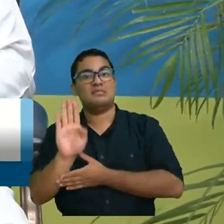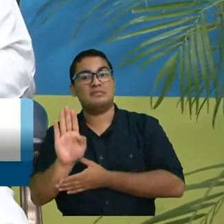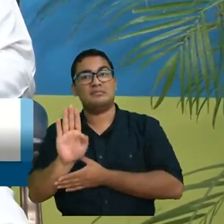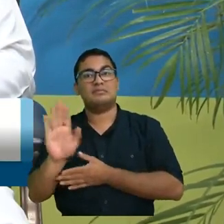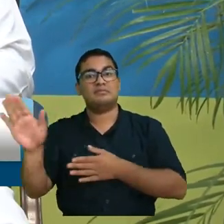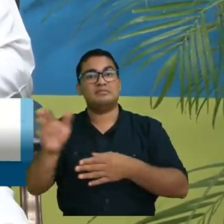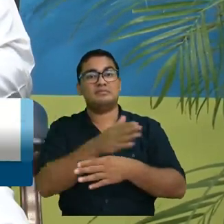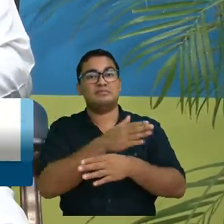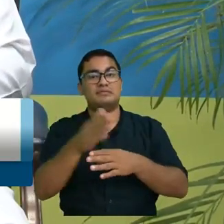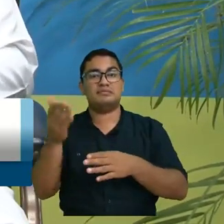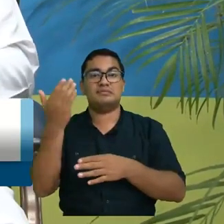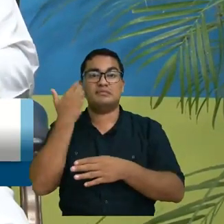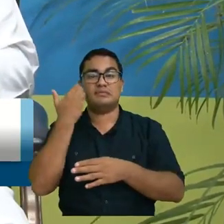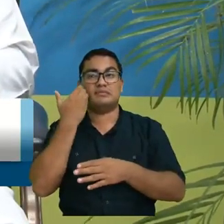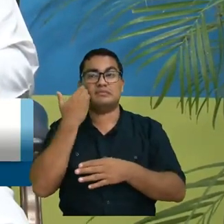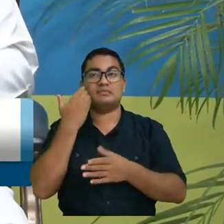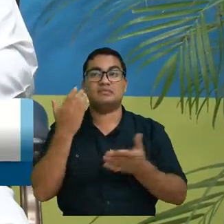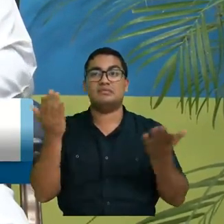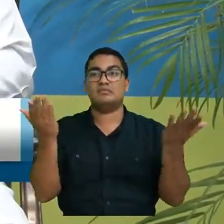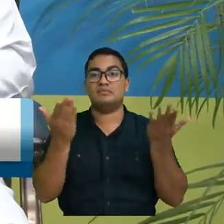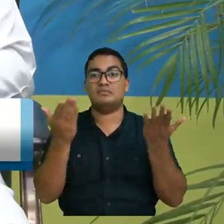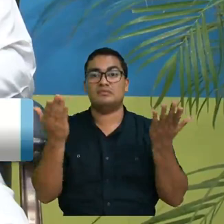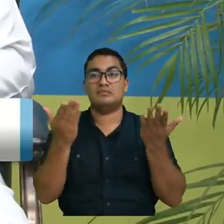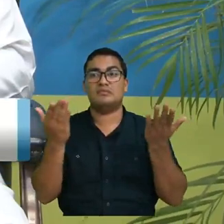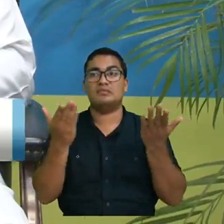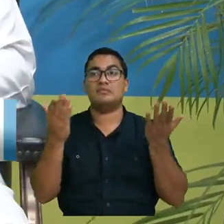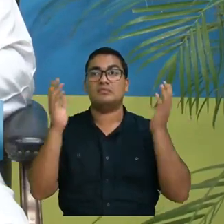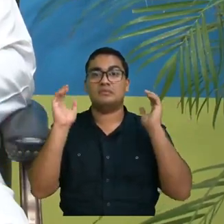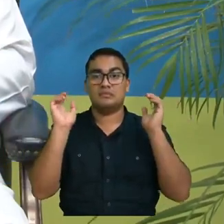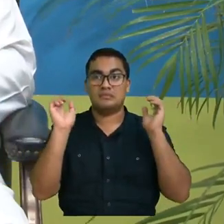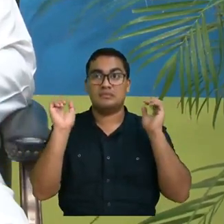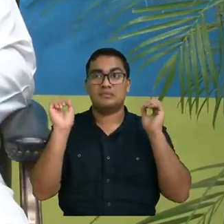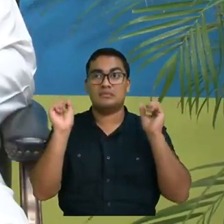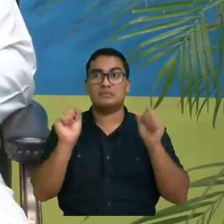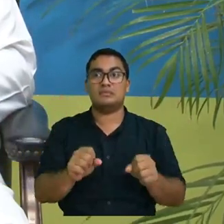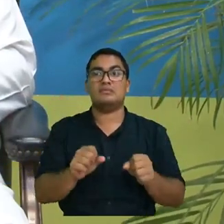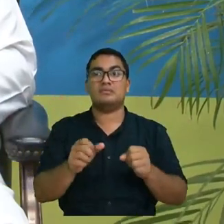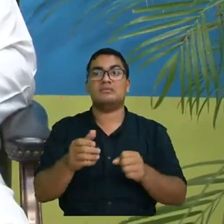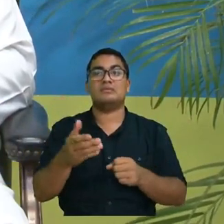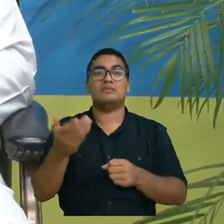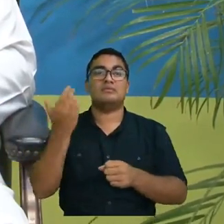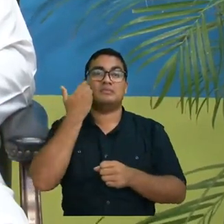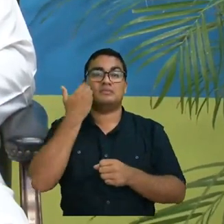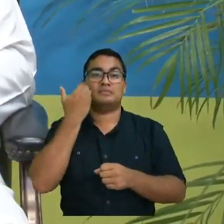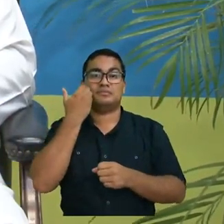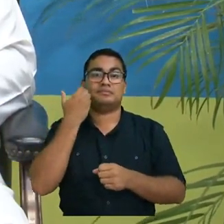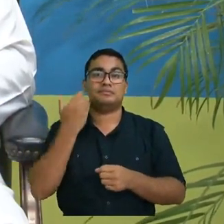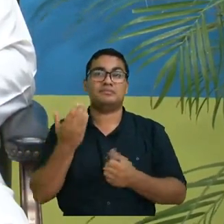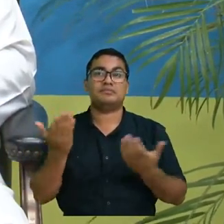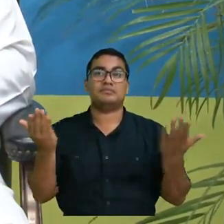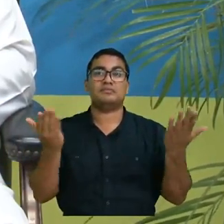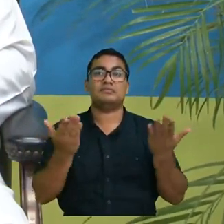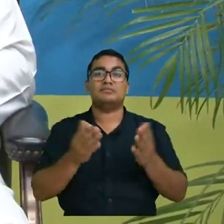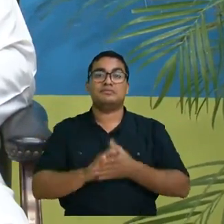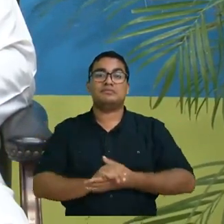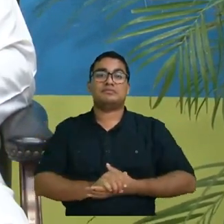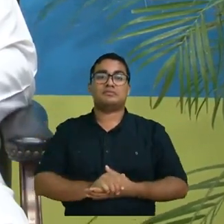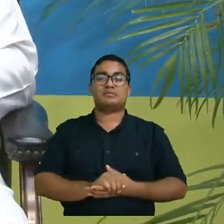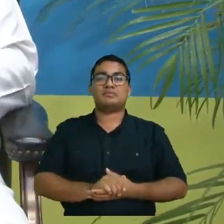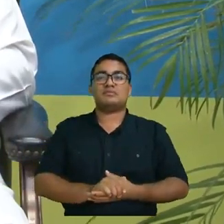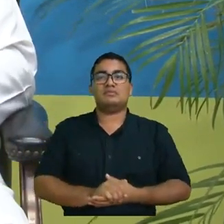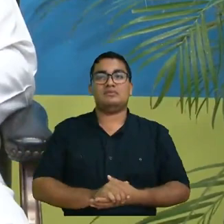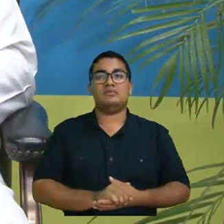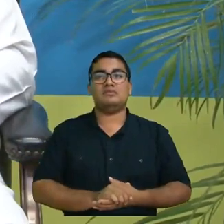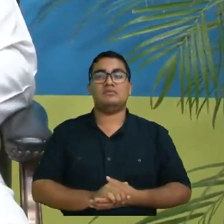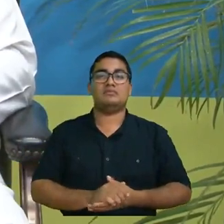de virus son una gran familia amplia y causan los mismos síntomas, las mismas enfermedades. No siempre,